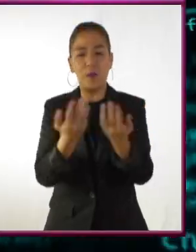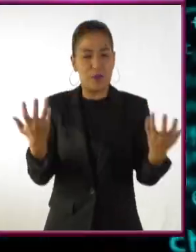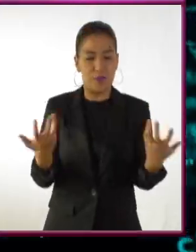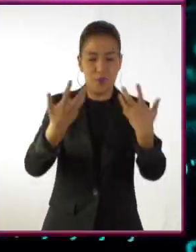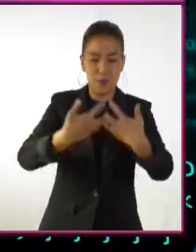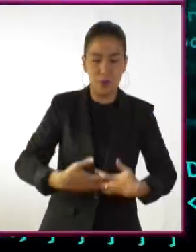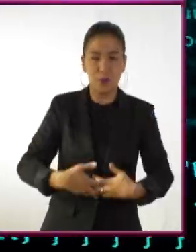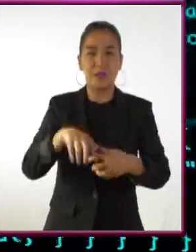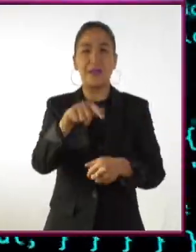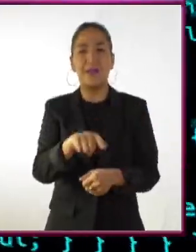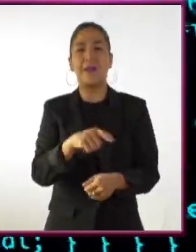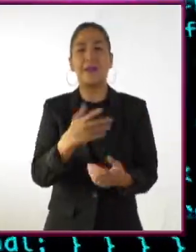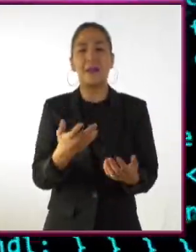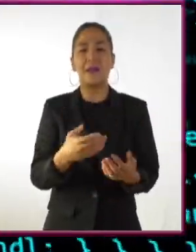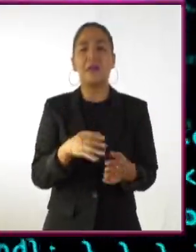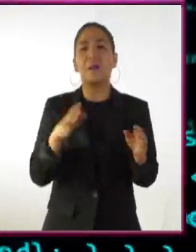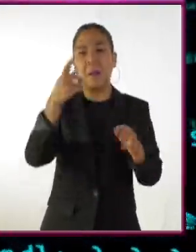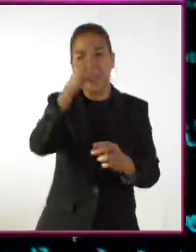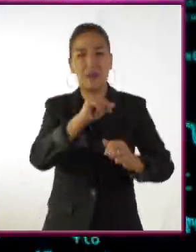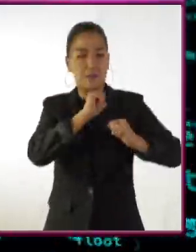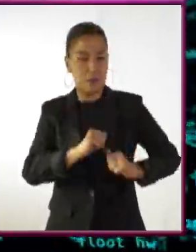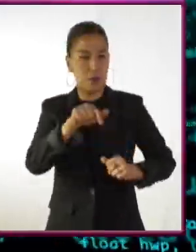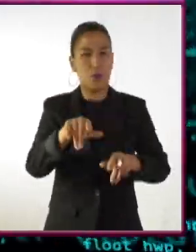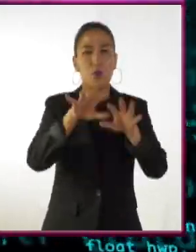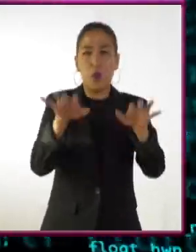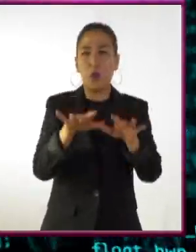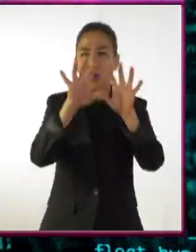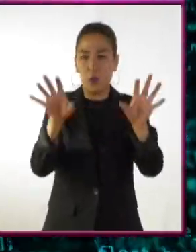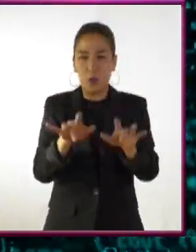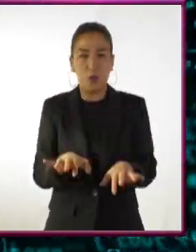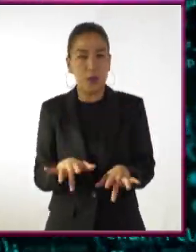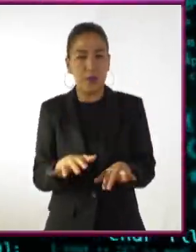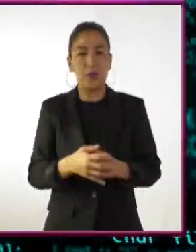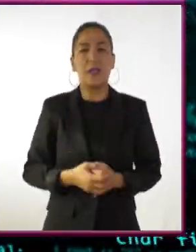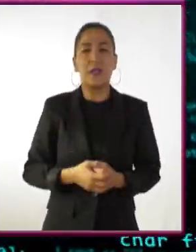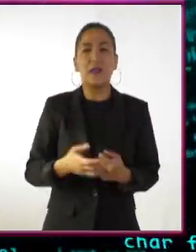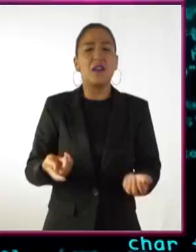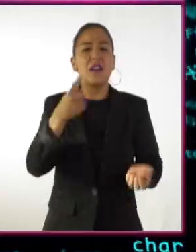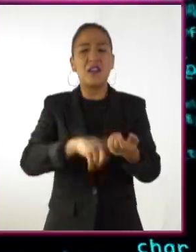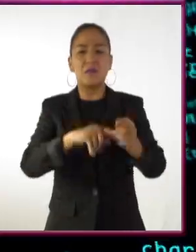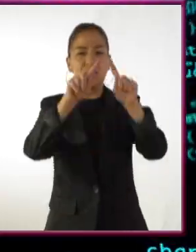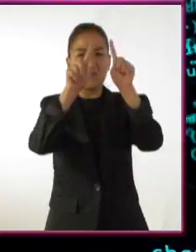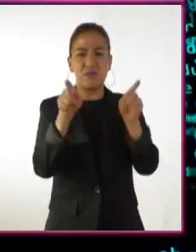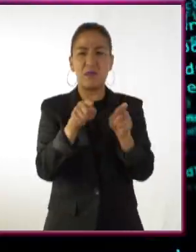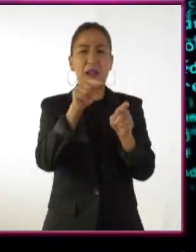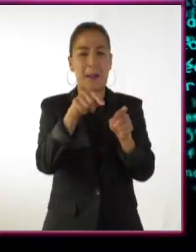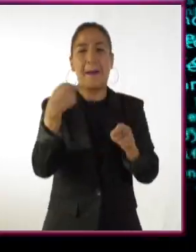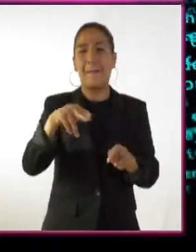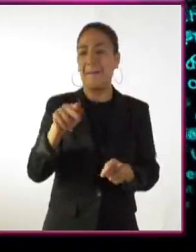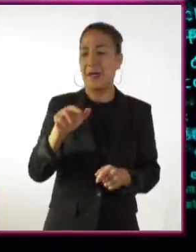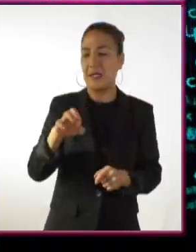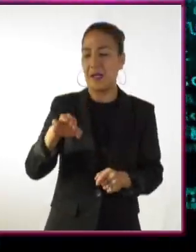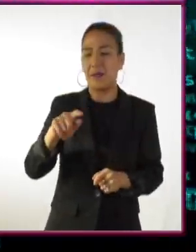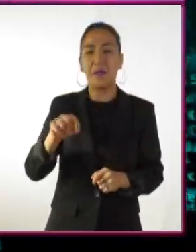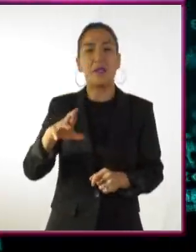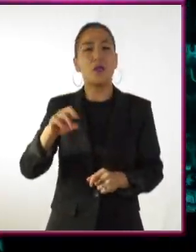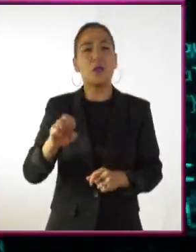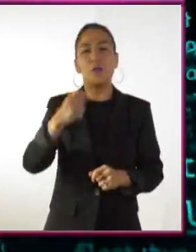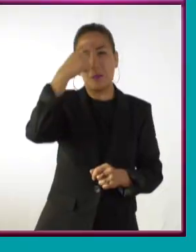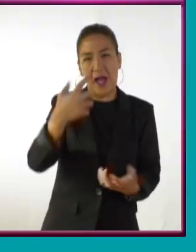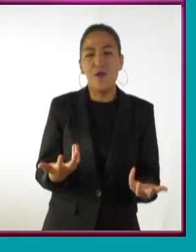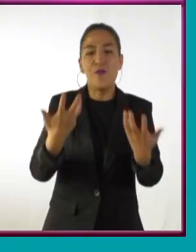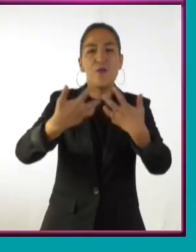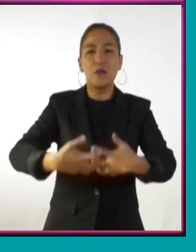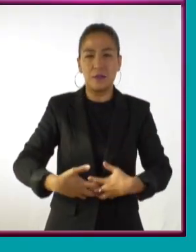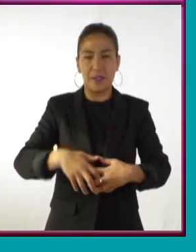métodos o funciones de lo que va a ejecutar la computadora y los parámetros, entre paréntesis, que van a ser los argumentos de la